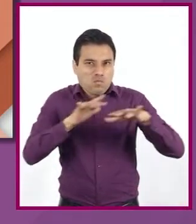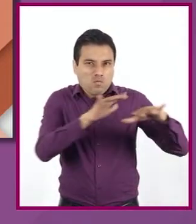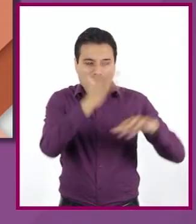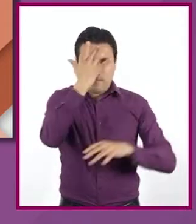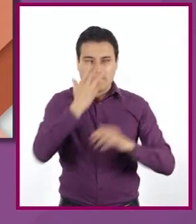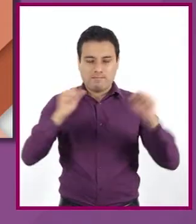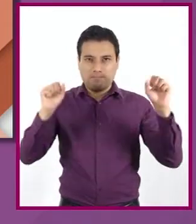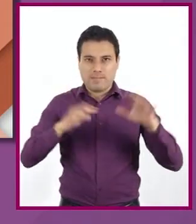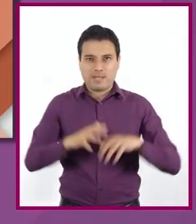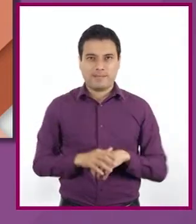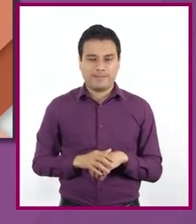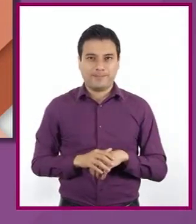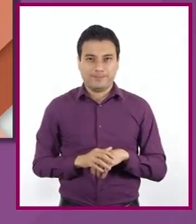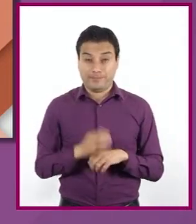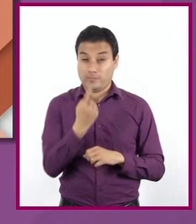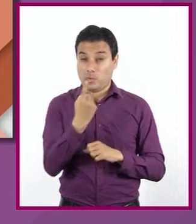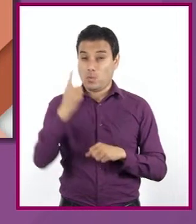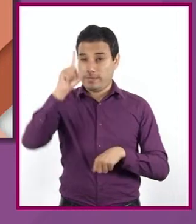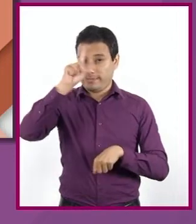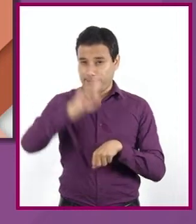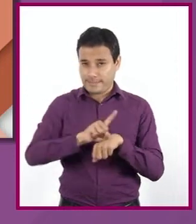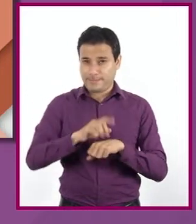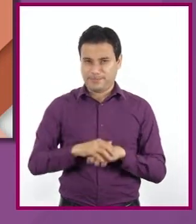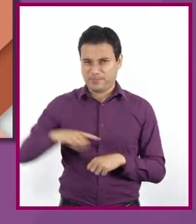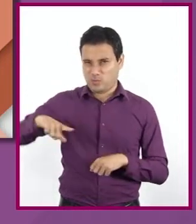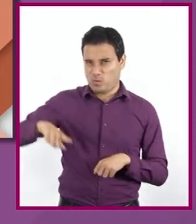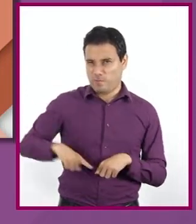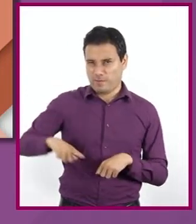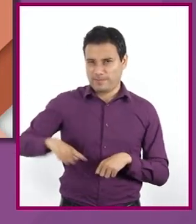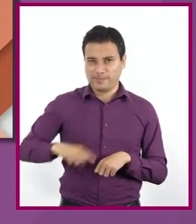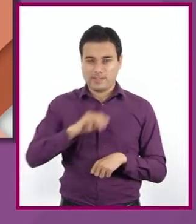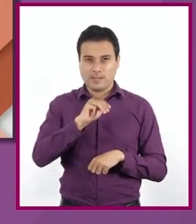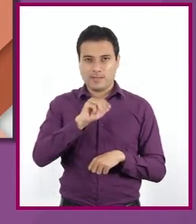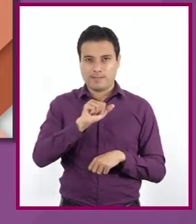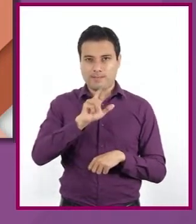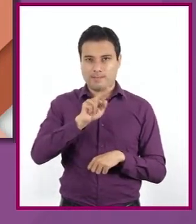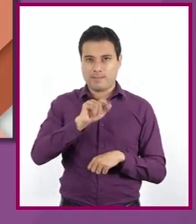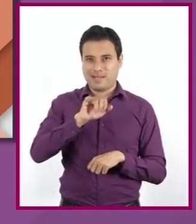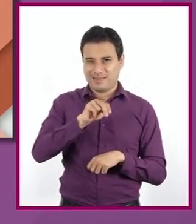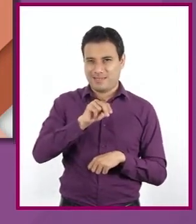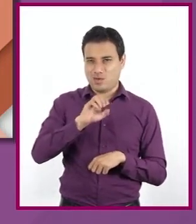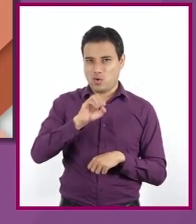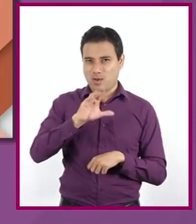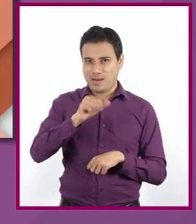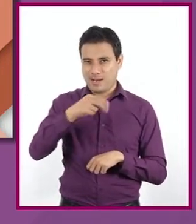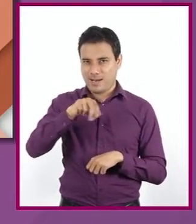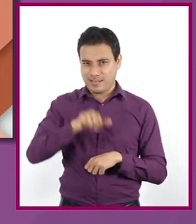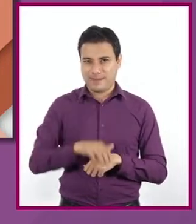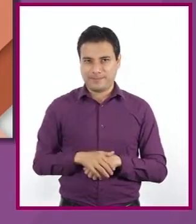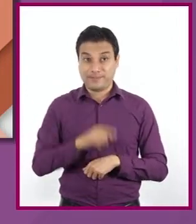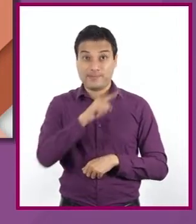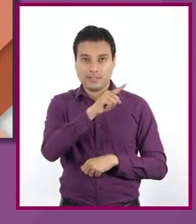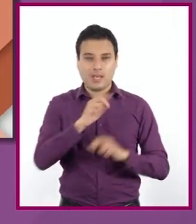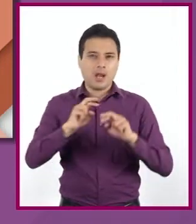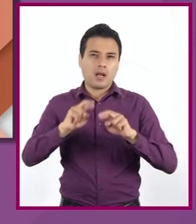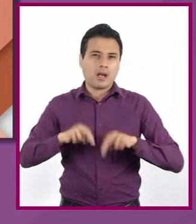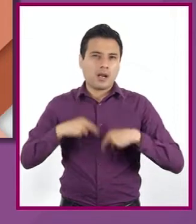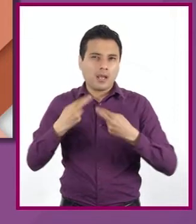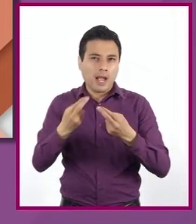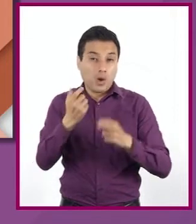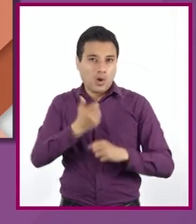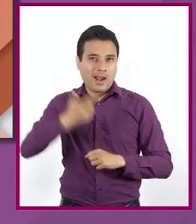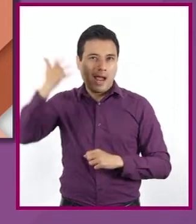tiempo. Un día, el alcalde, don Martín de Ocaña, por medio de costosos regalos, trató